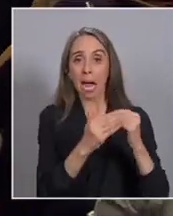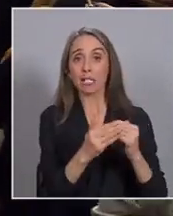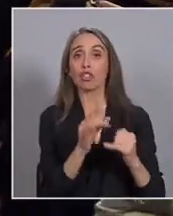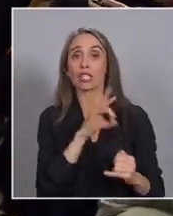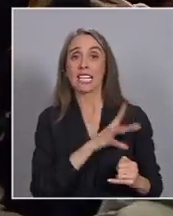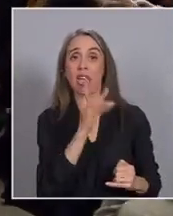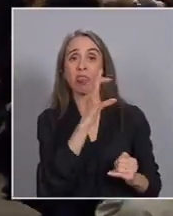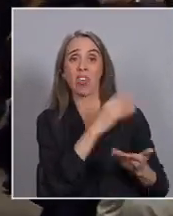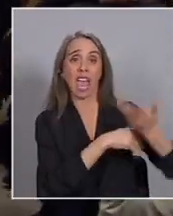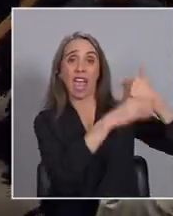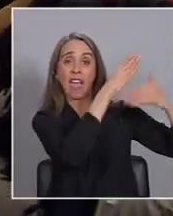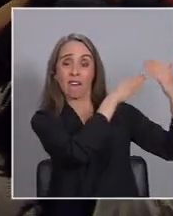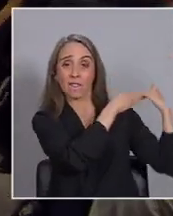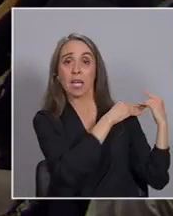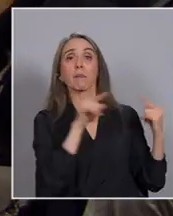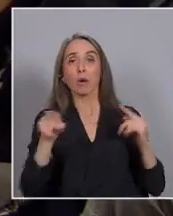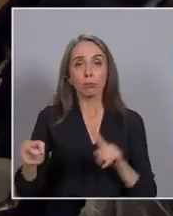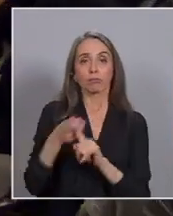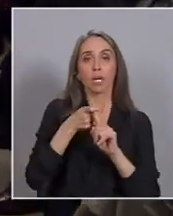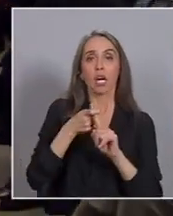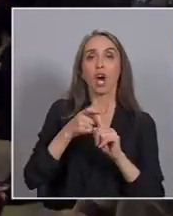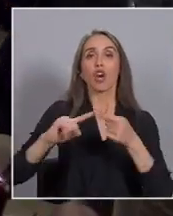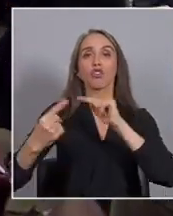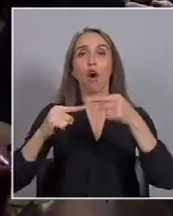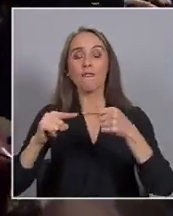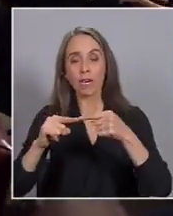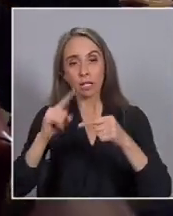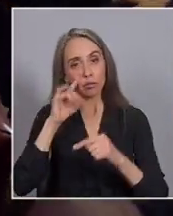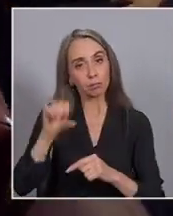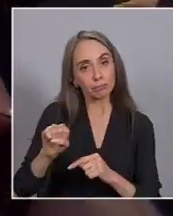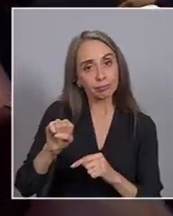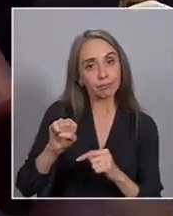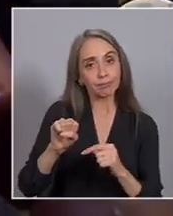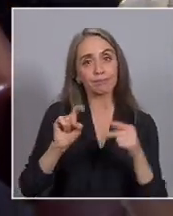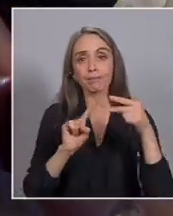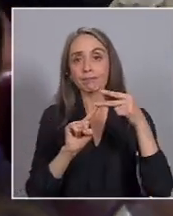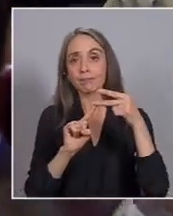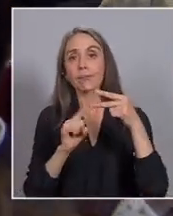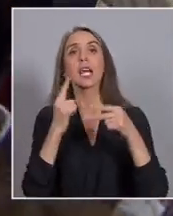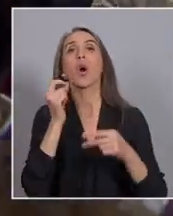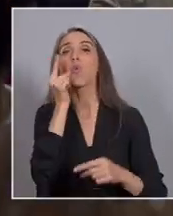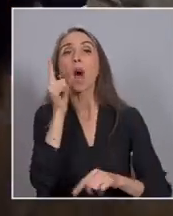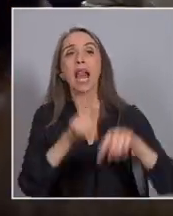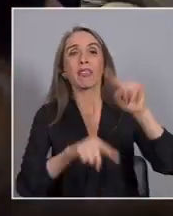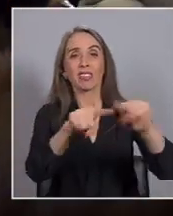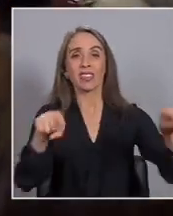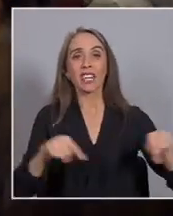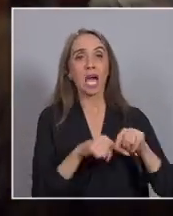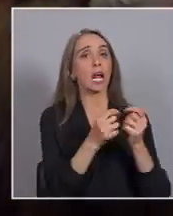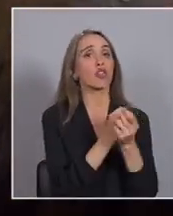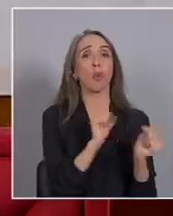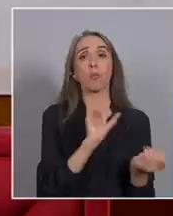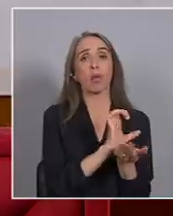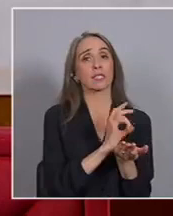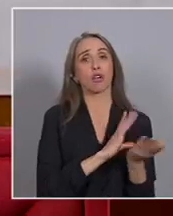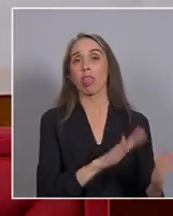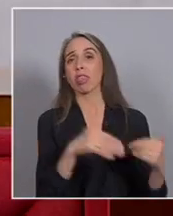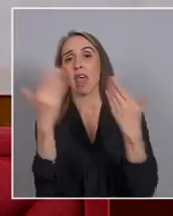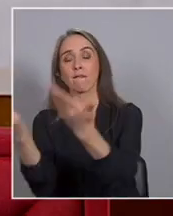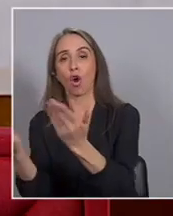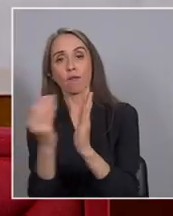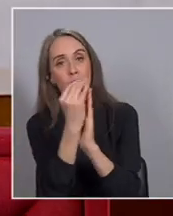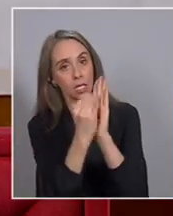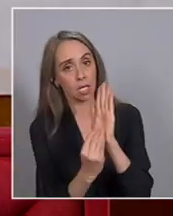deuda histórica abordando la raíz del conflicto e identificando a la vez qué tierras no pueden ser devueltas.